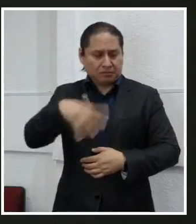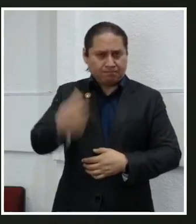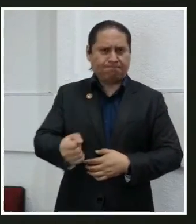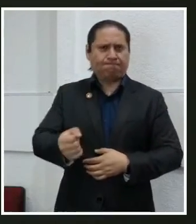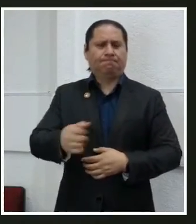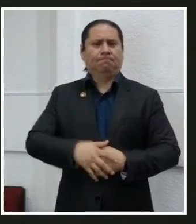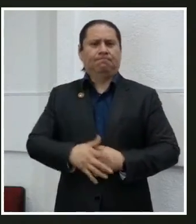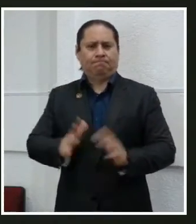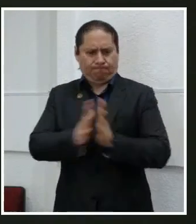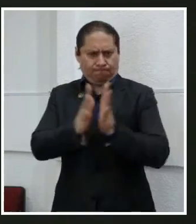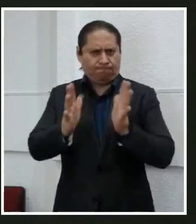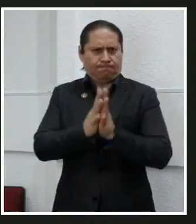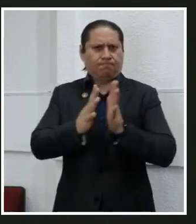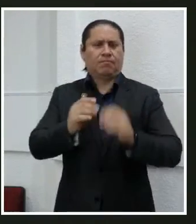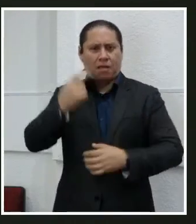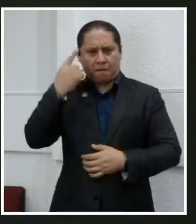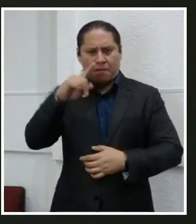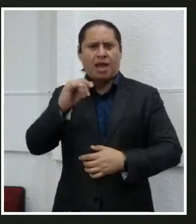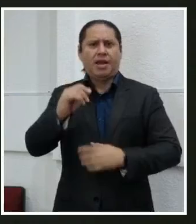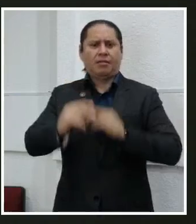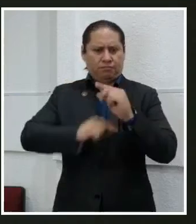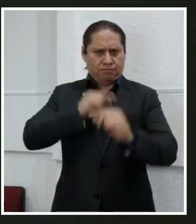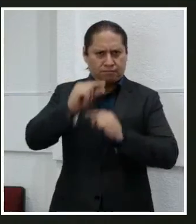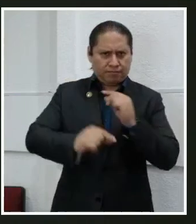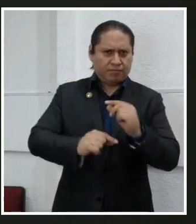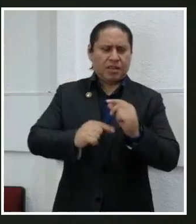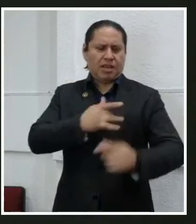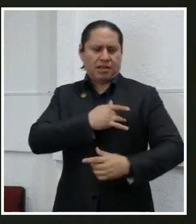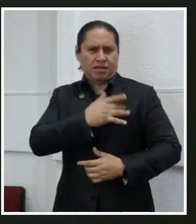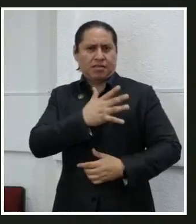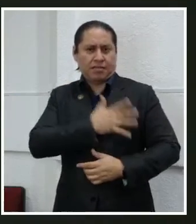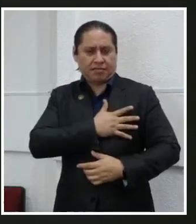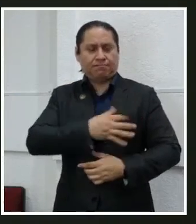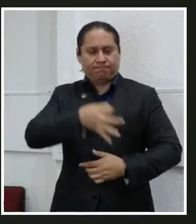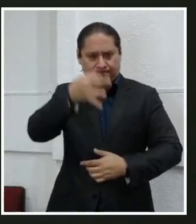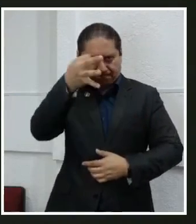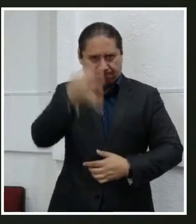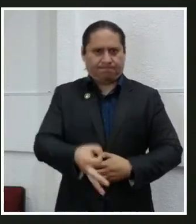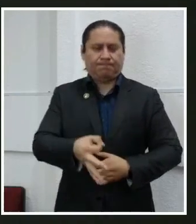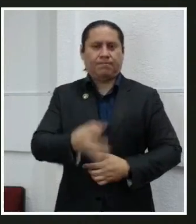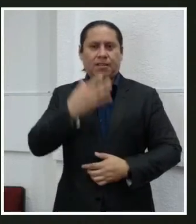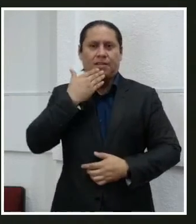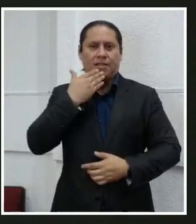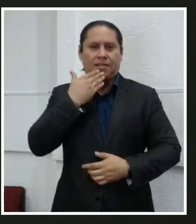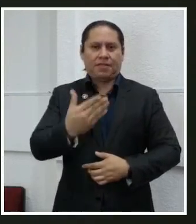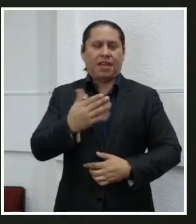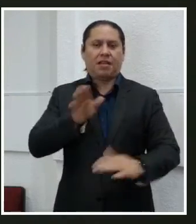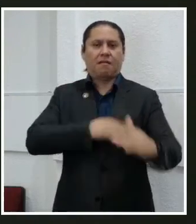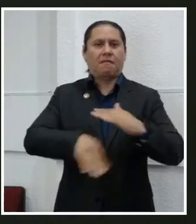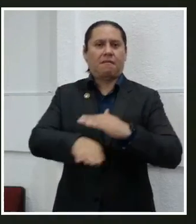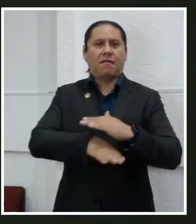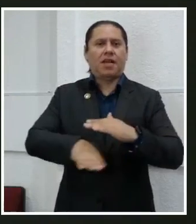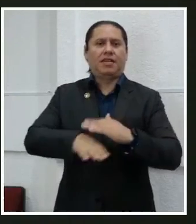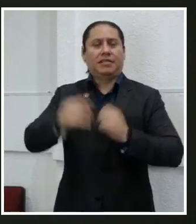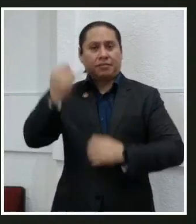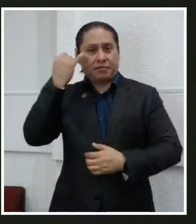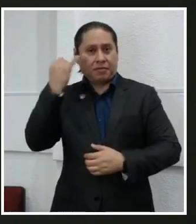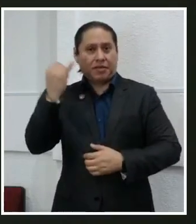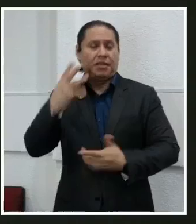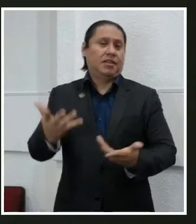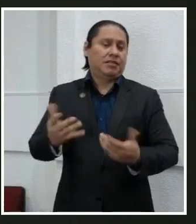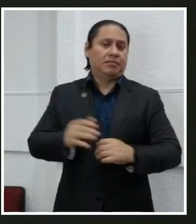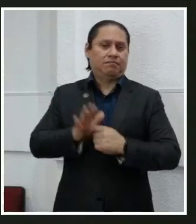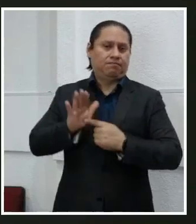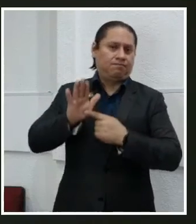para que sigamos construyendo un Chiapas de corazón. En tal virtud y basadas en las consideraciones